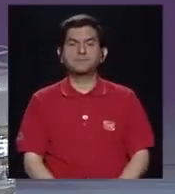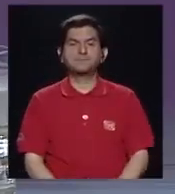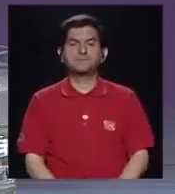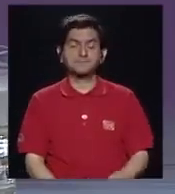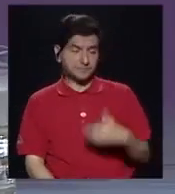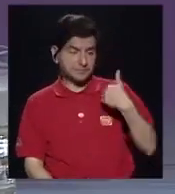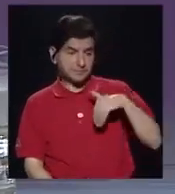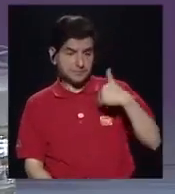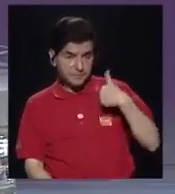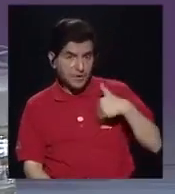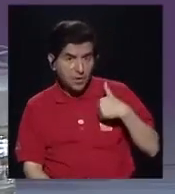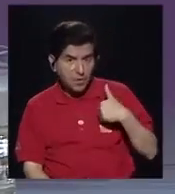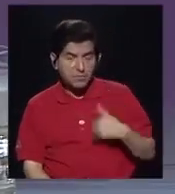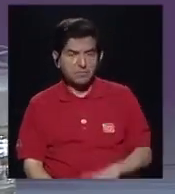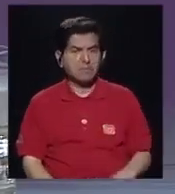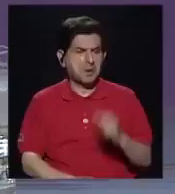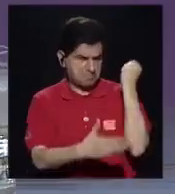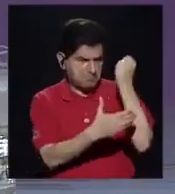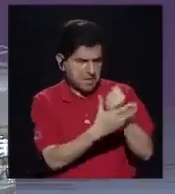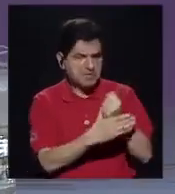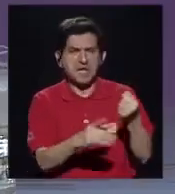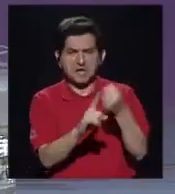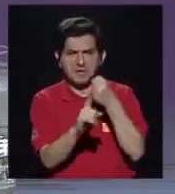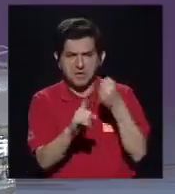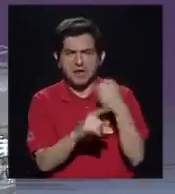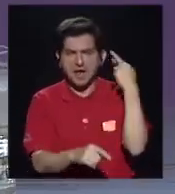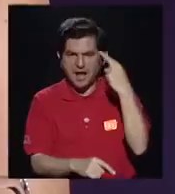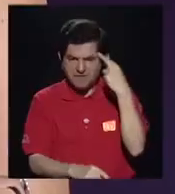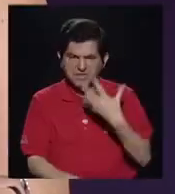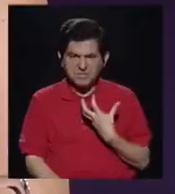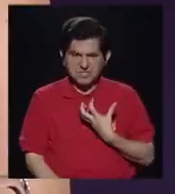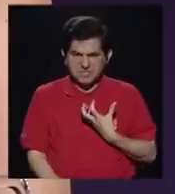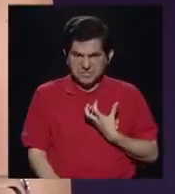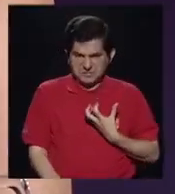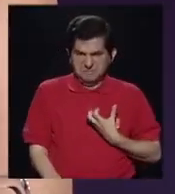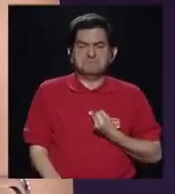el hombre puede matar puede agredir por envidia